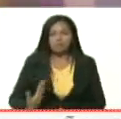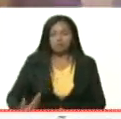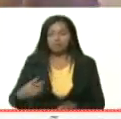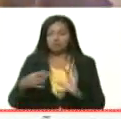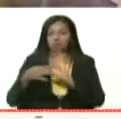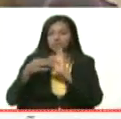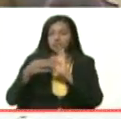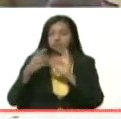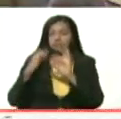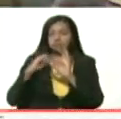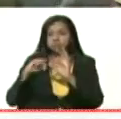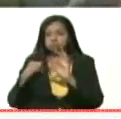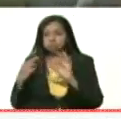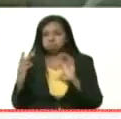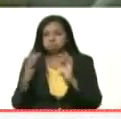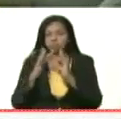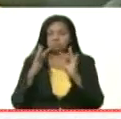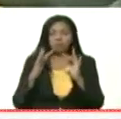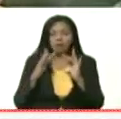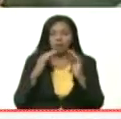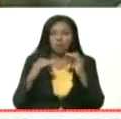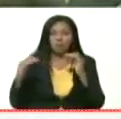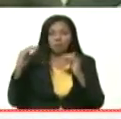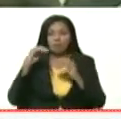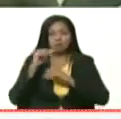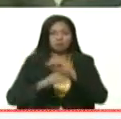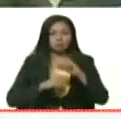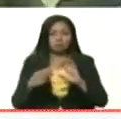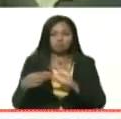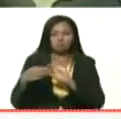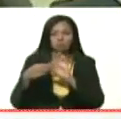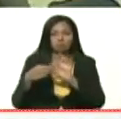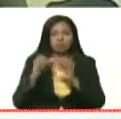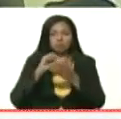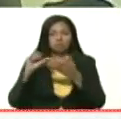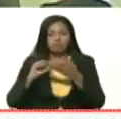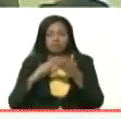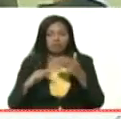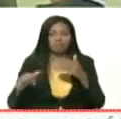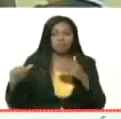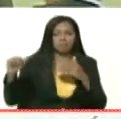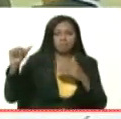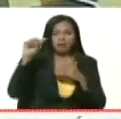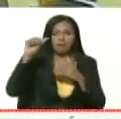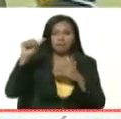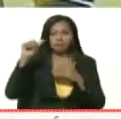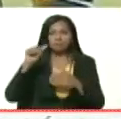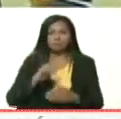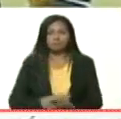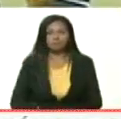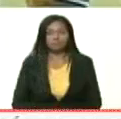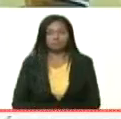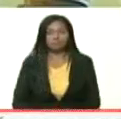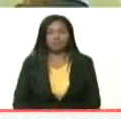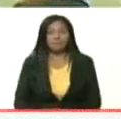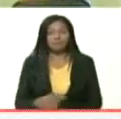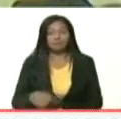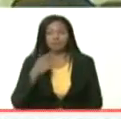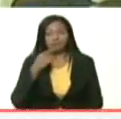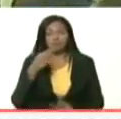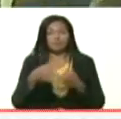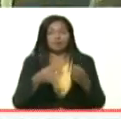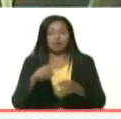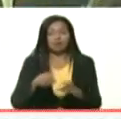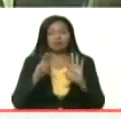relaciones a un nivel de asociación estratégica de alto nivel. Pero yo tengo que decirlo hoy,